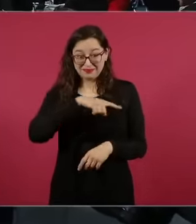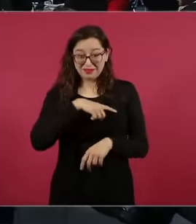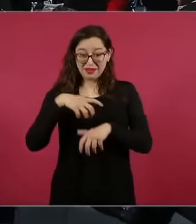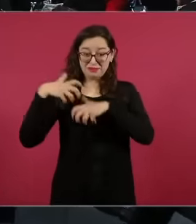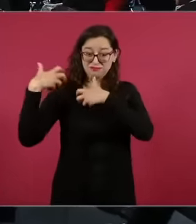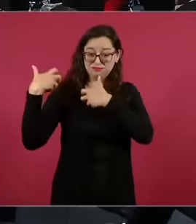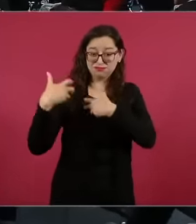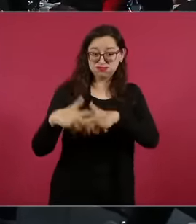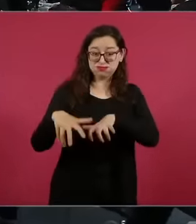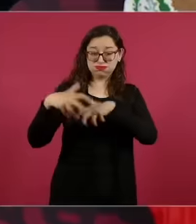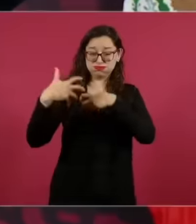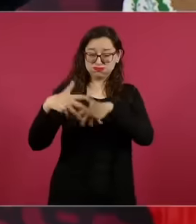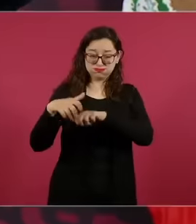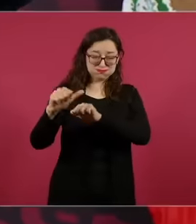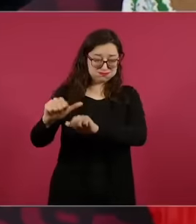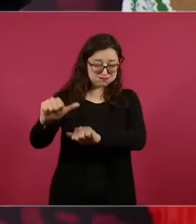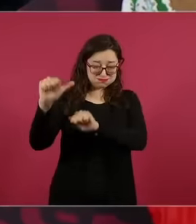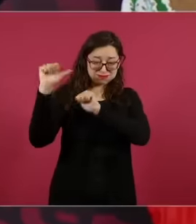Llegamos a